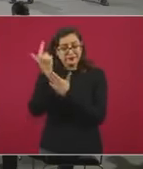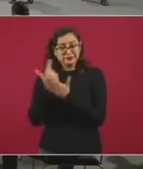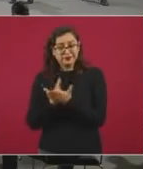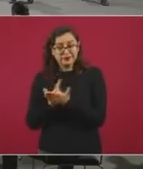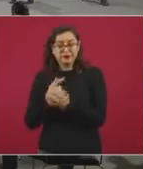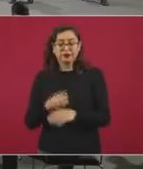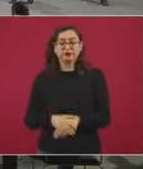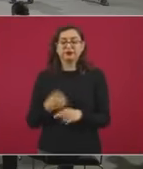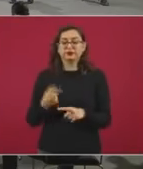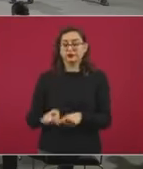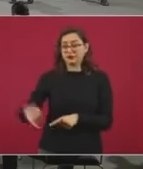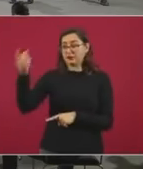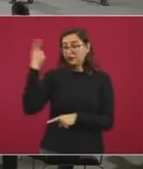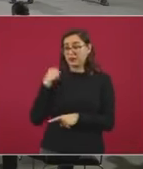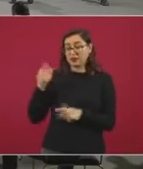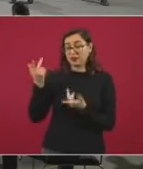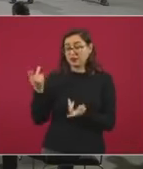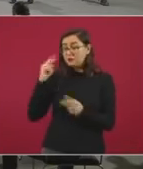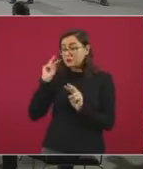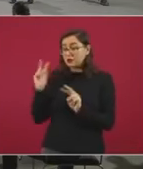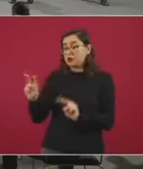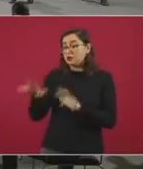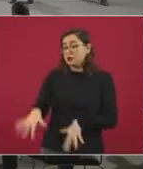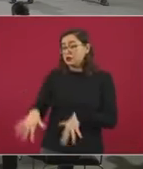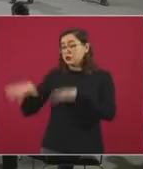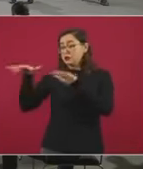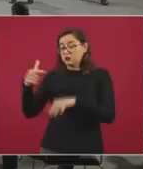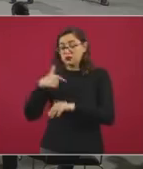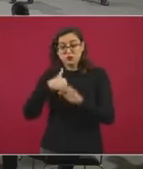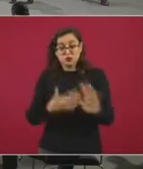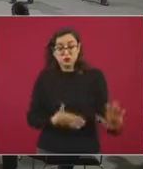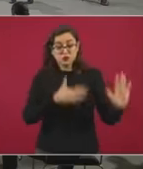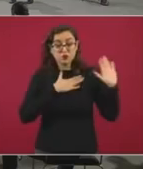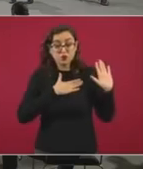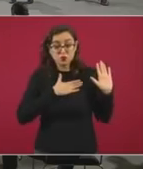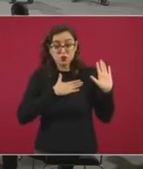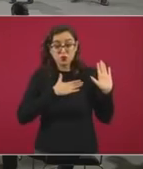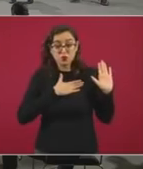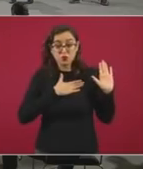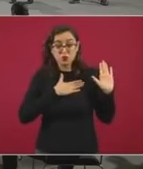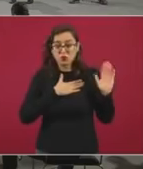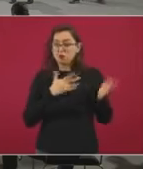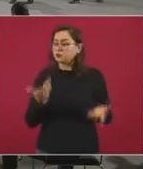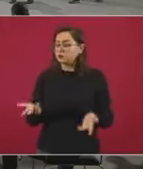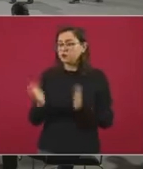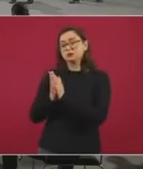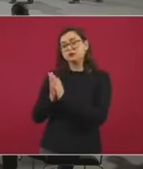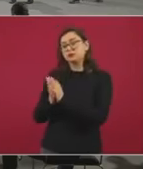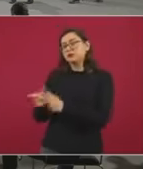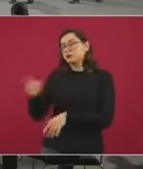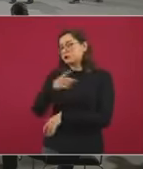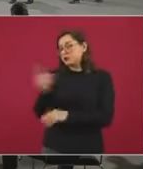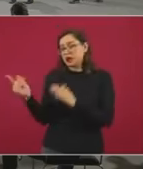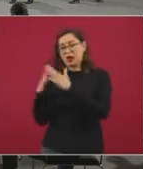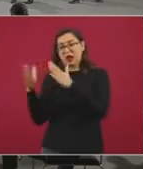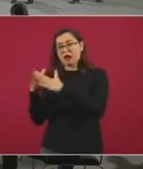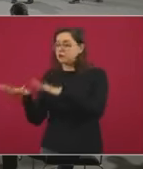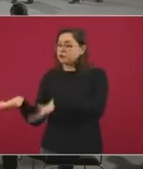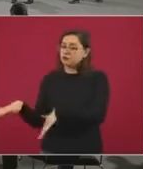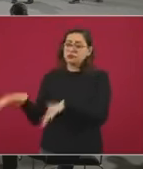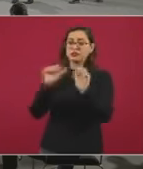desde el principio de que se salieran de sus casas, que lo